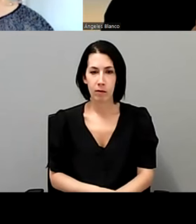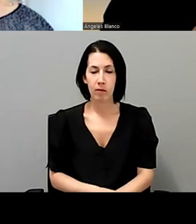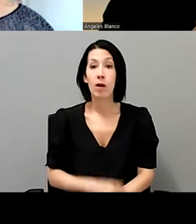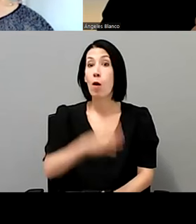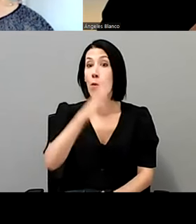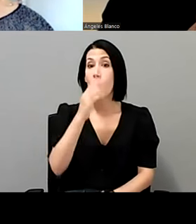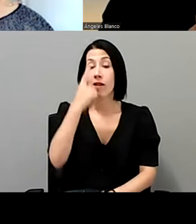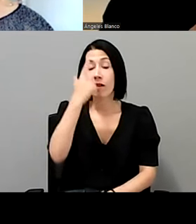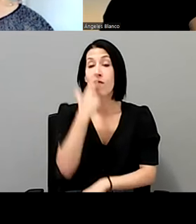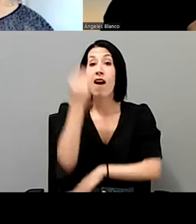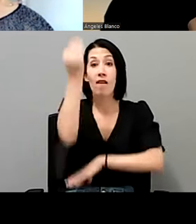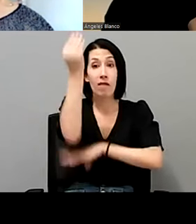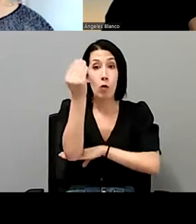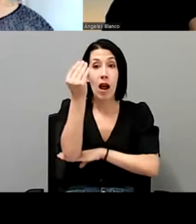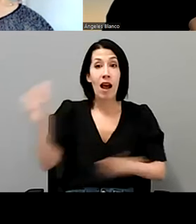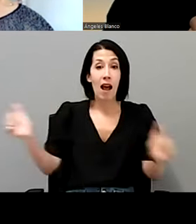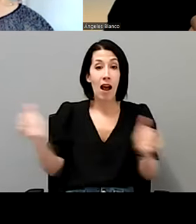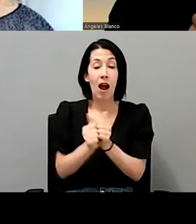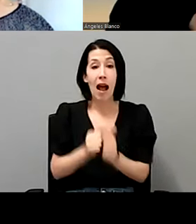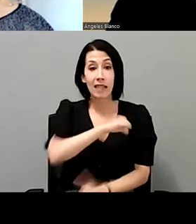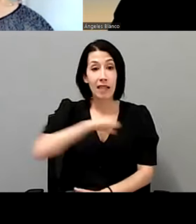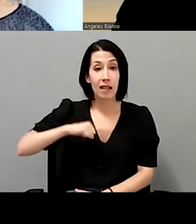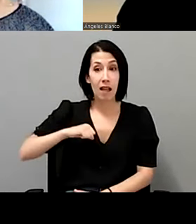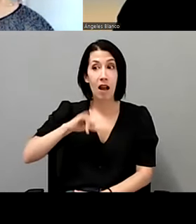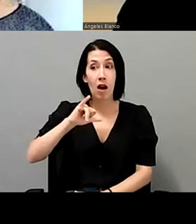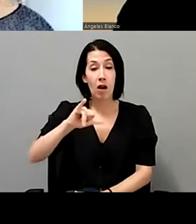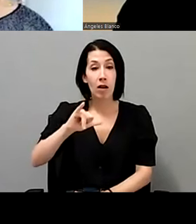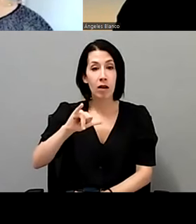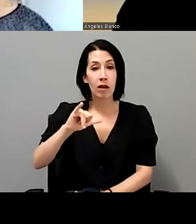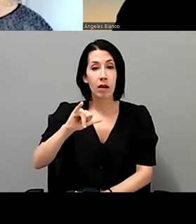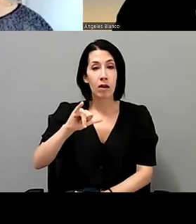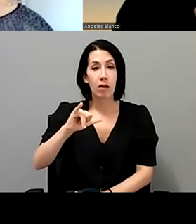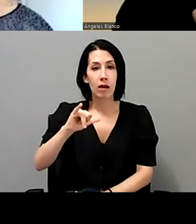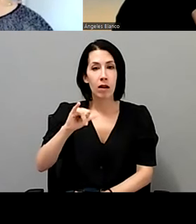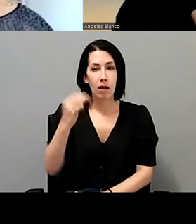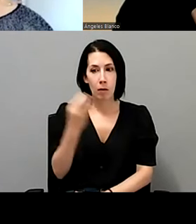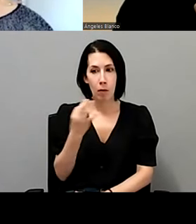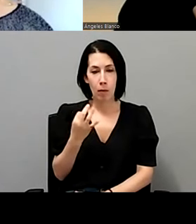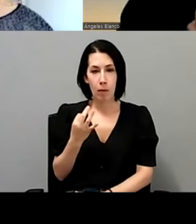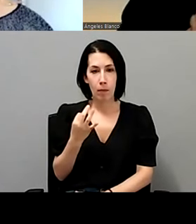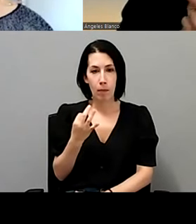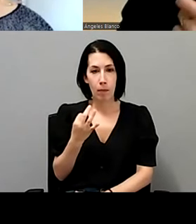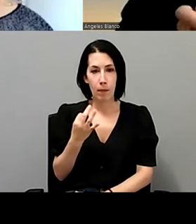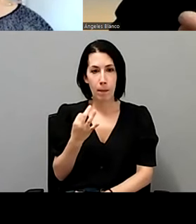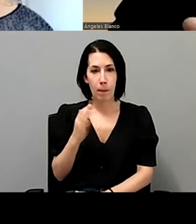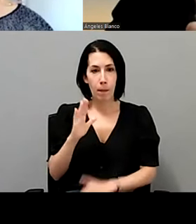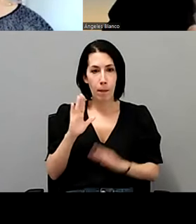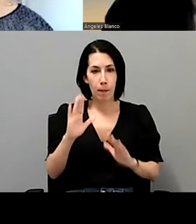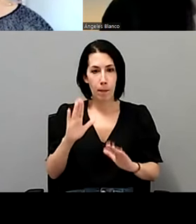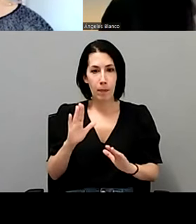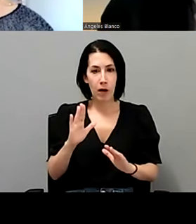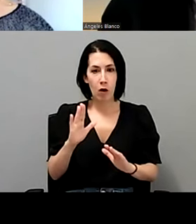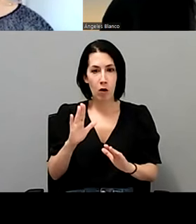asistente personal, pero seguro está pagando él